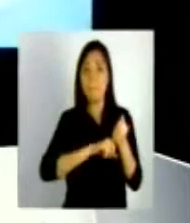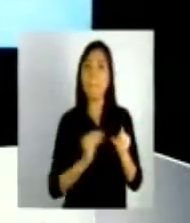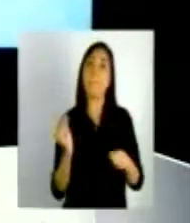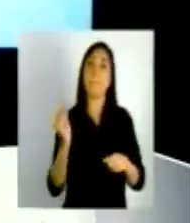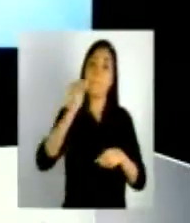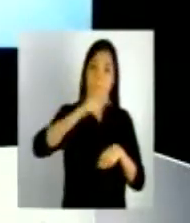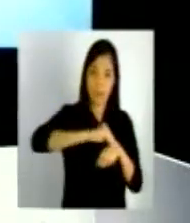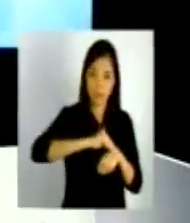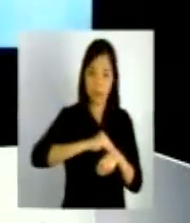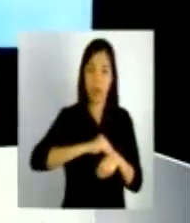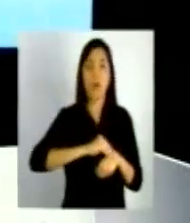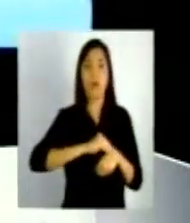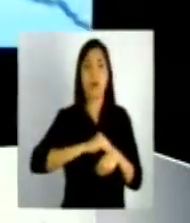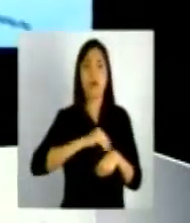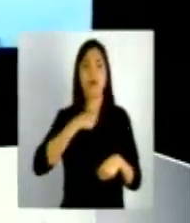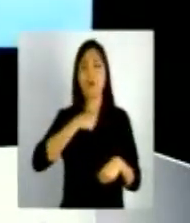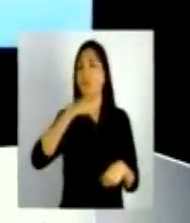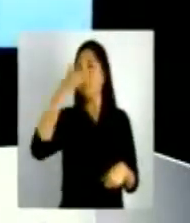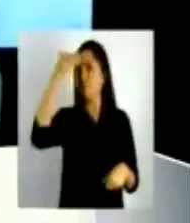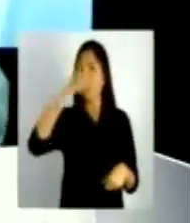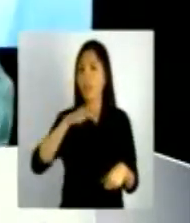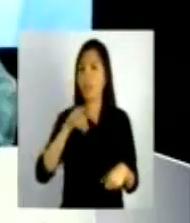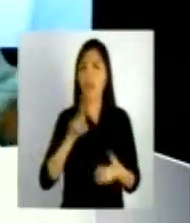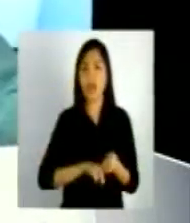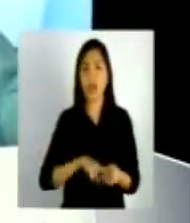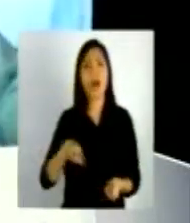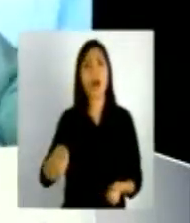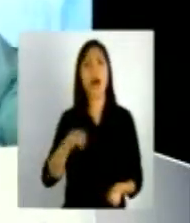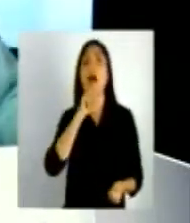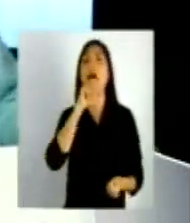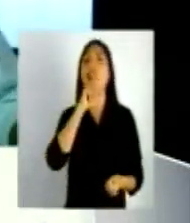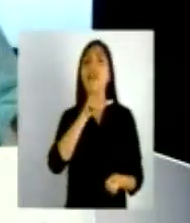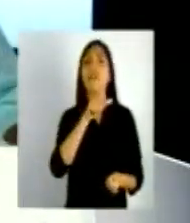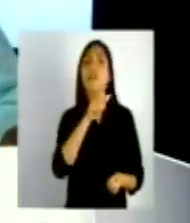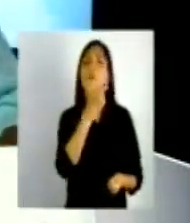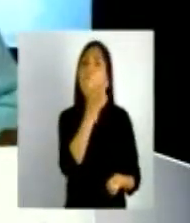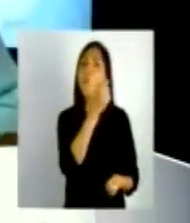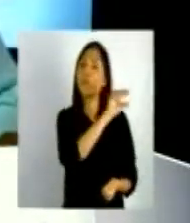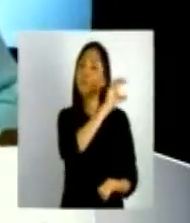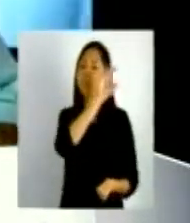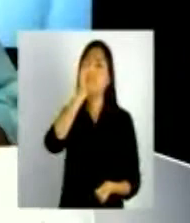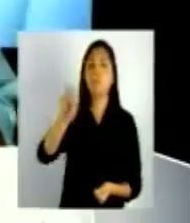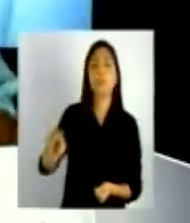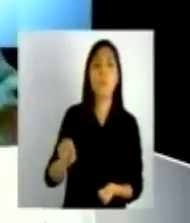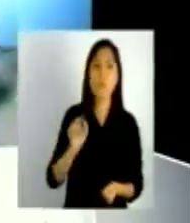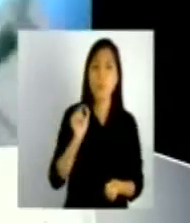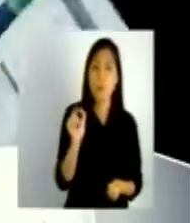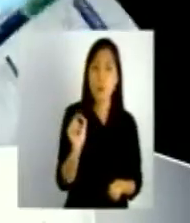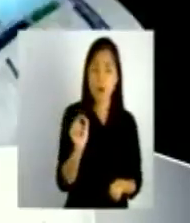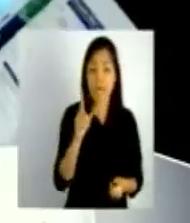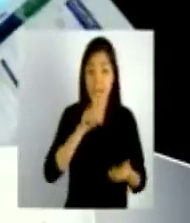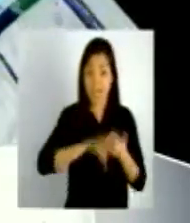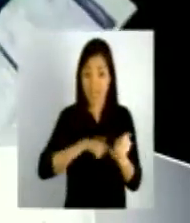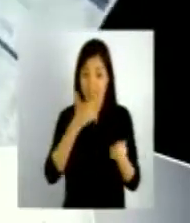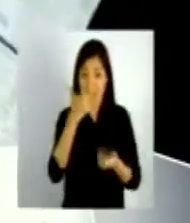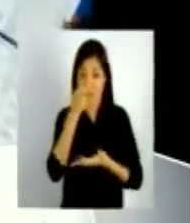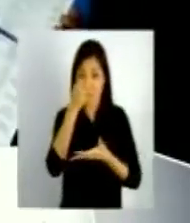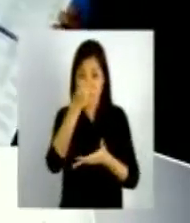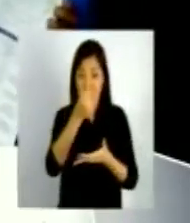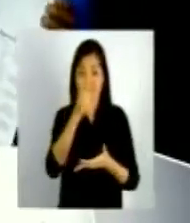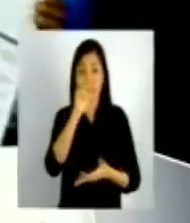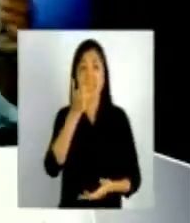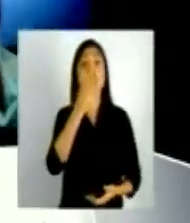Yo estoy convencido de que Jalisco recibe mucho menos de lo que merece. También estoy convencido de que hay en el presupuesto, que